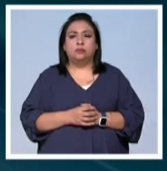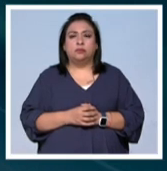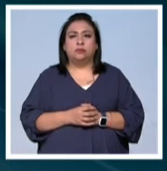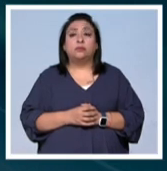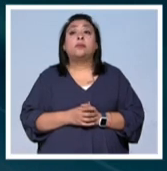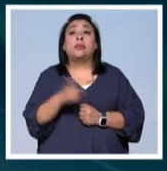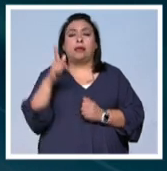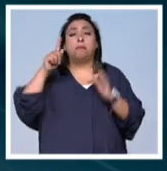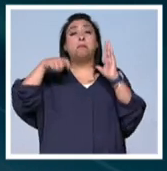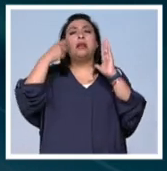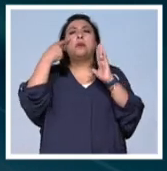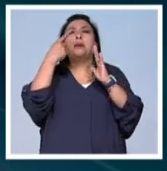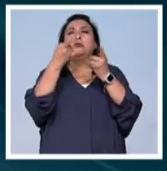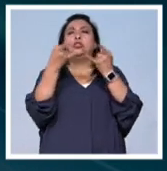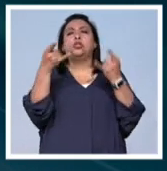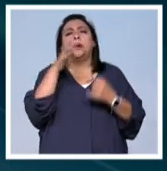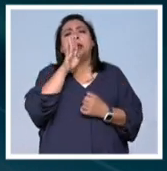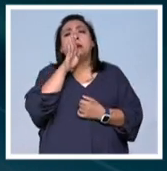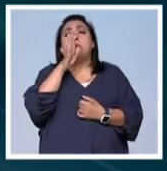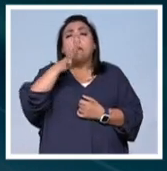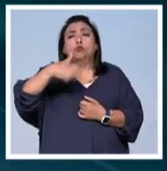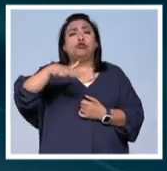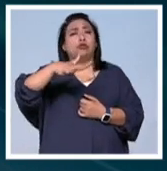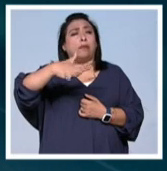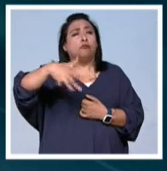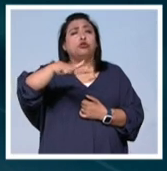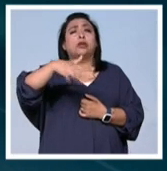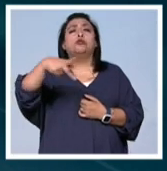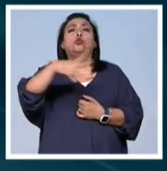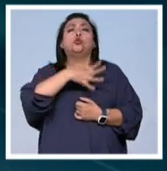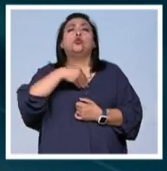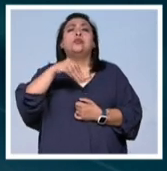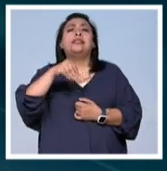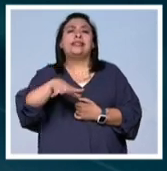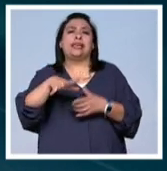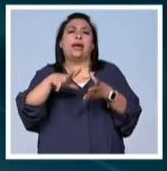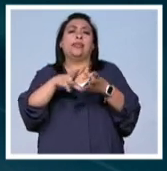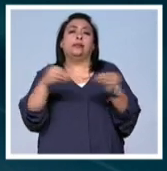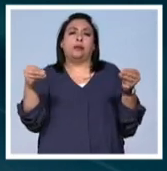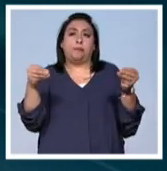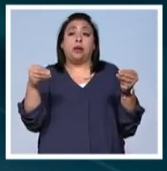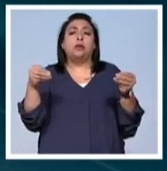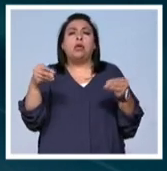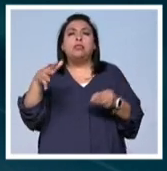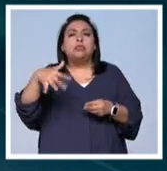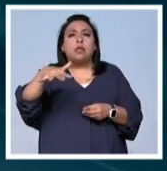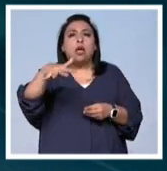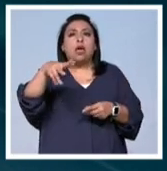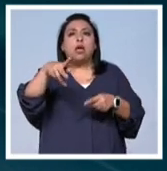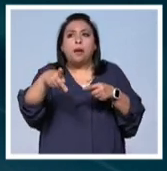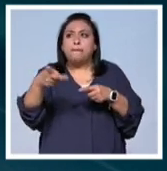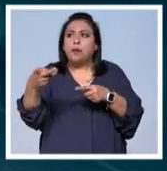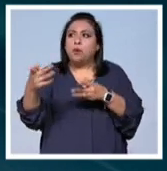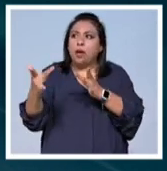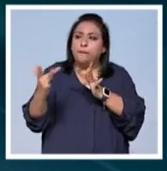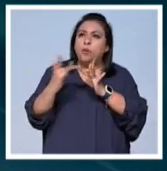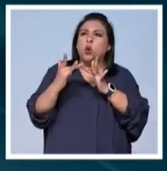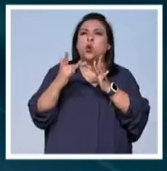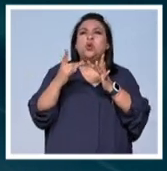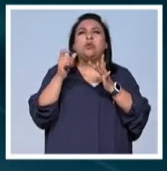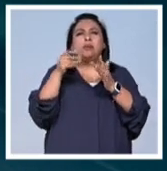el filme sigue la historia de una madre que busca desesperadamente a su hija desaparecida en el camino encontrará aliados y